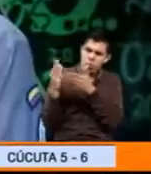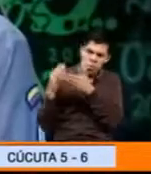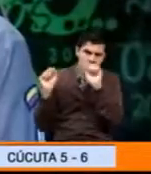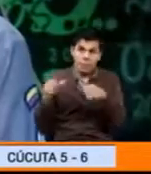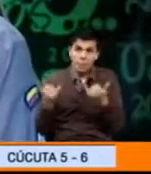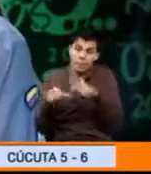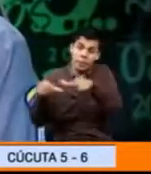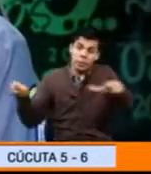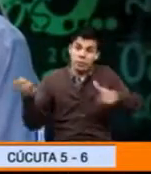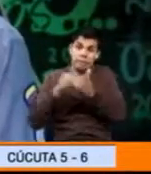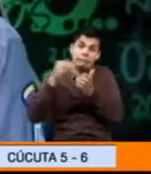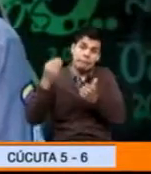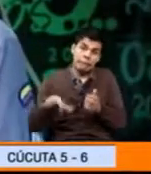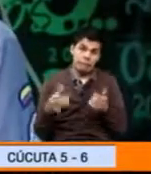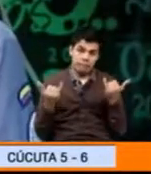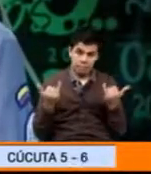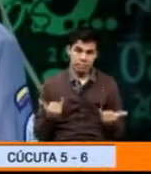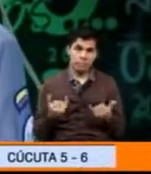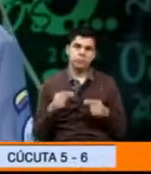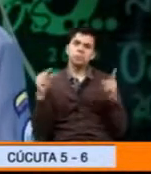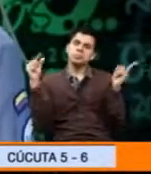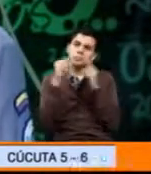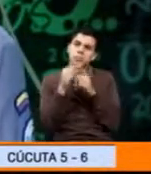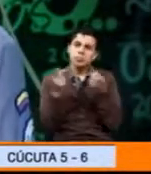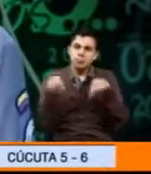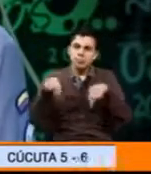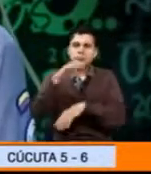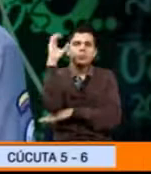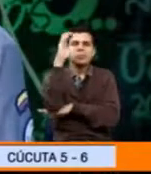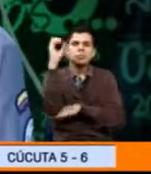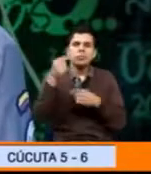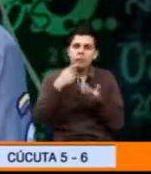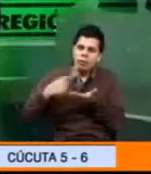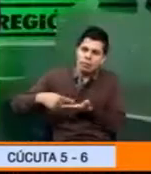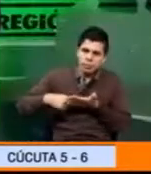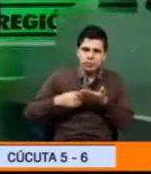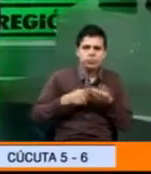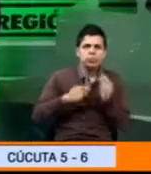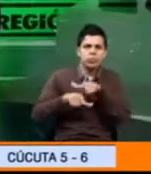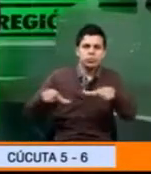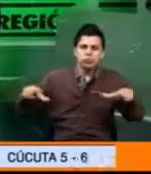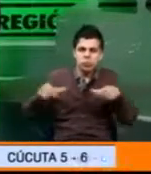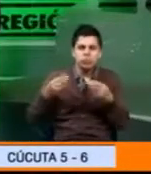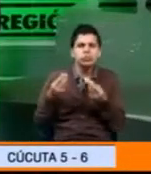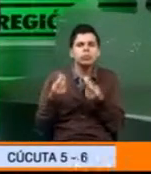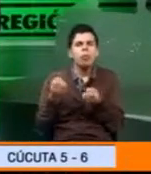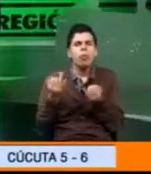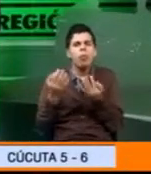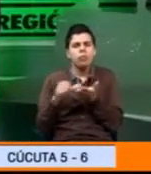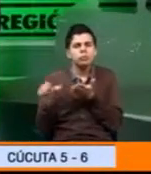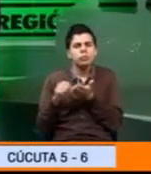subido mucho el precio de la tierra, pero pues también hay que definir, y en Colombia está por discutirse el tema del costo-beneficio de qué